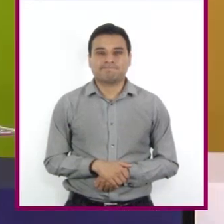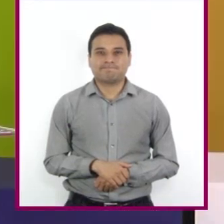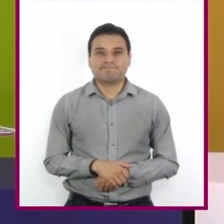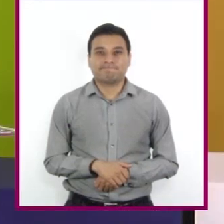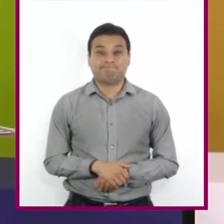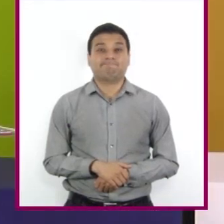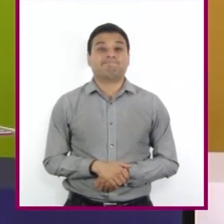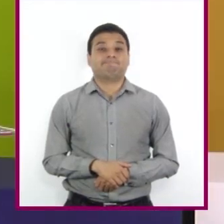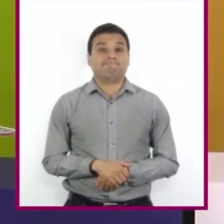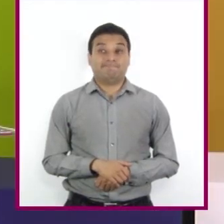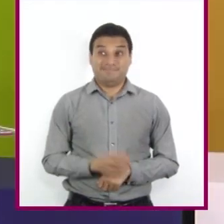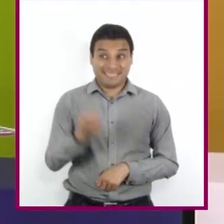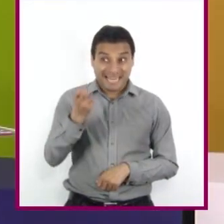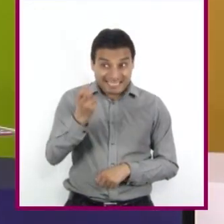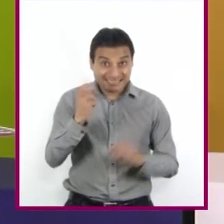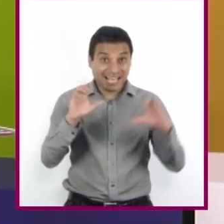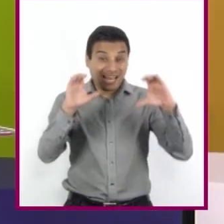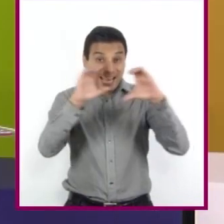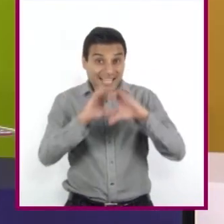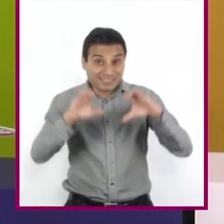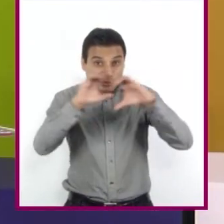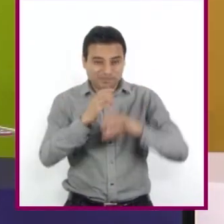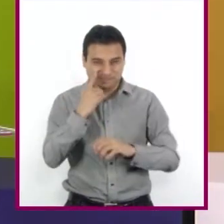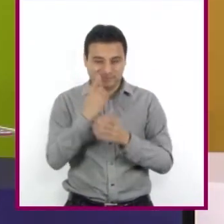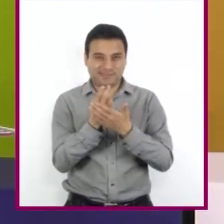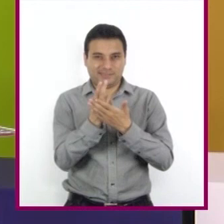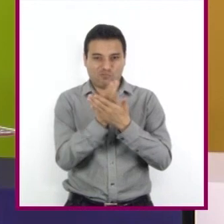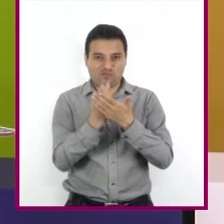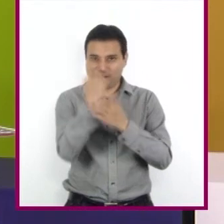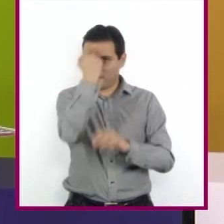Para este tipo de música traigo este rostro.